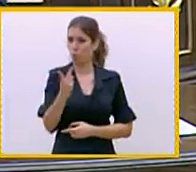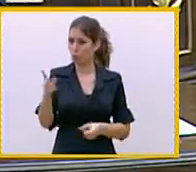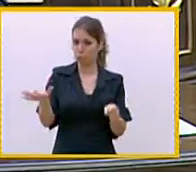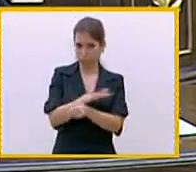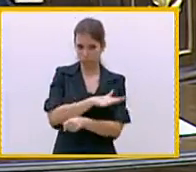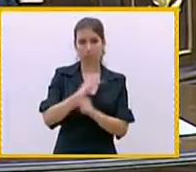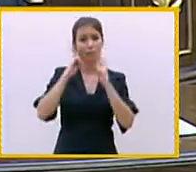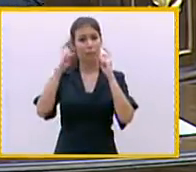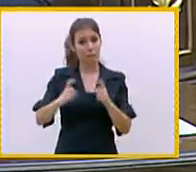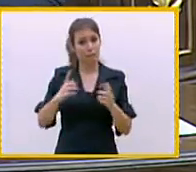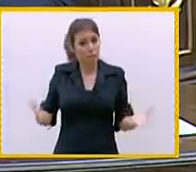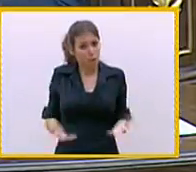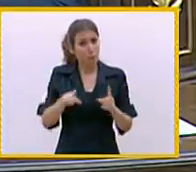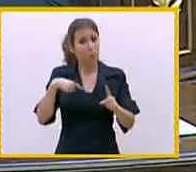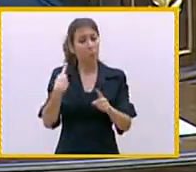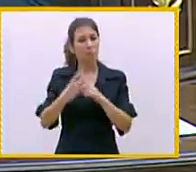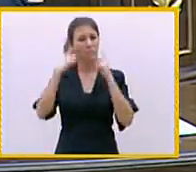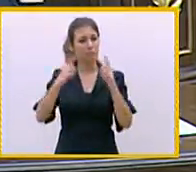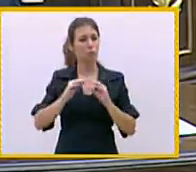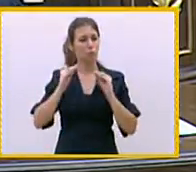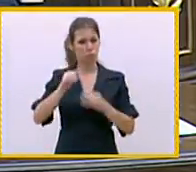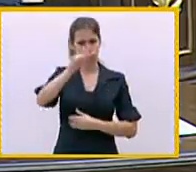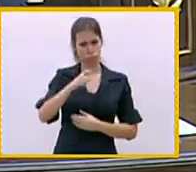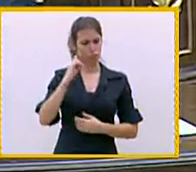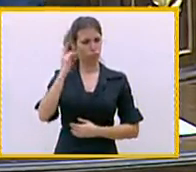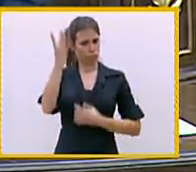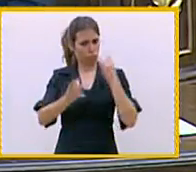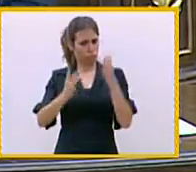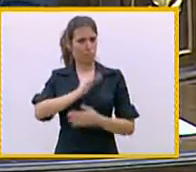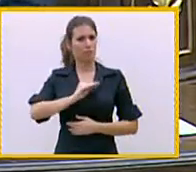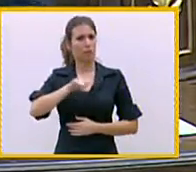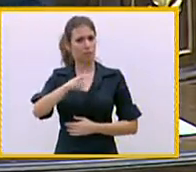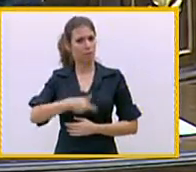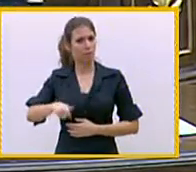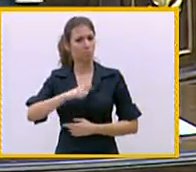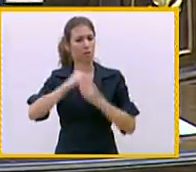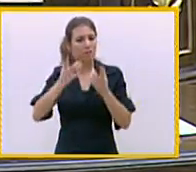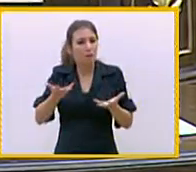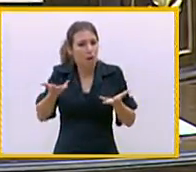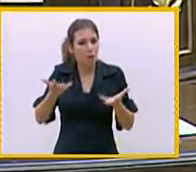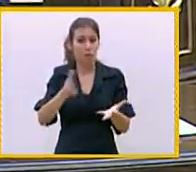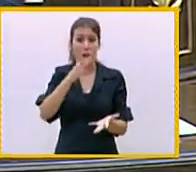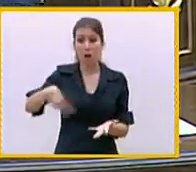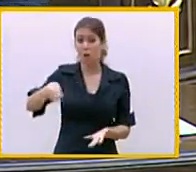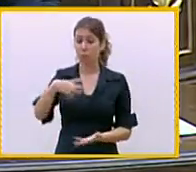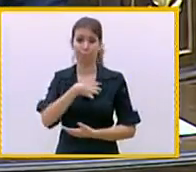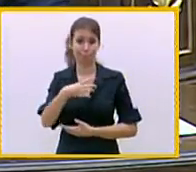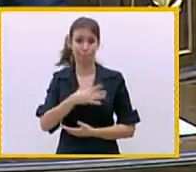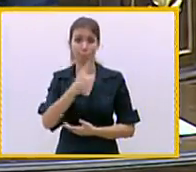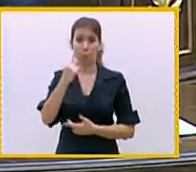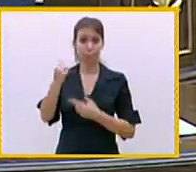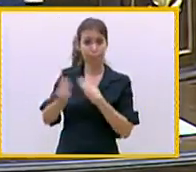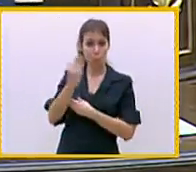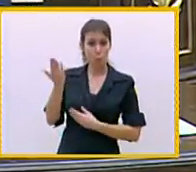dar respuesta al espíritu de tantos emprendedores que hay en nuestro país y que no pueden, por limitaciones de financiación,